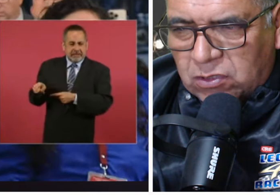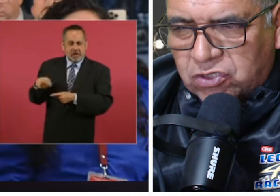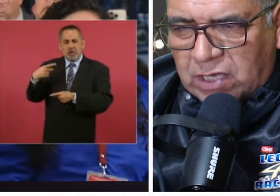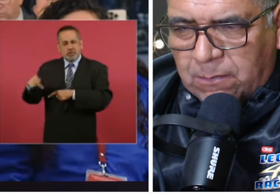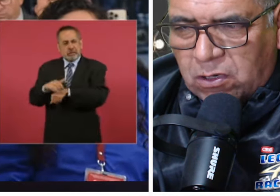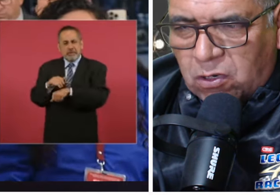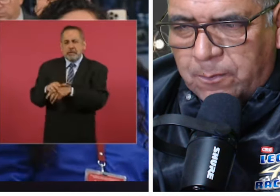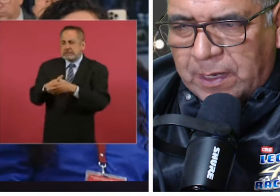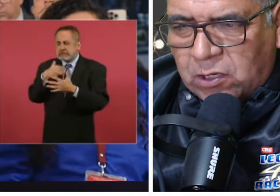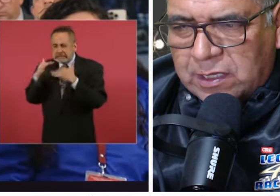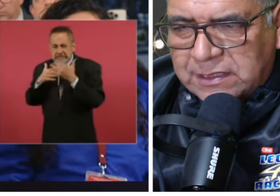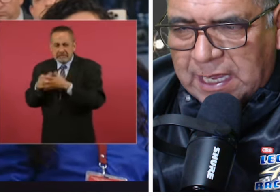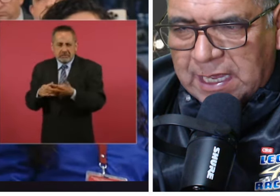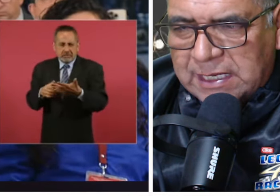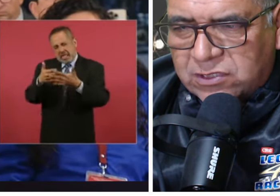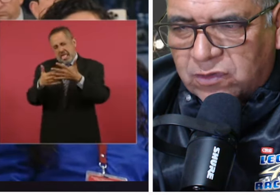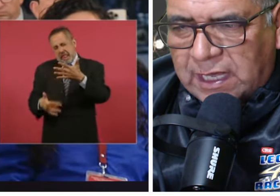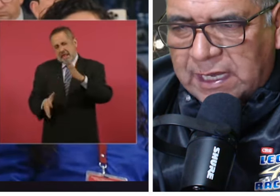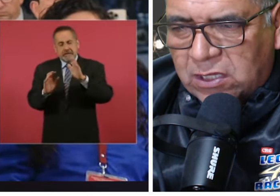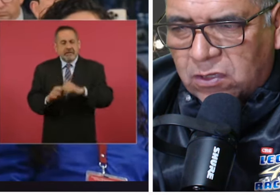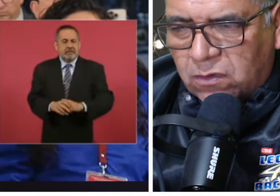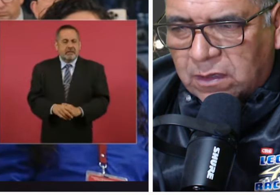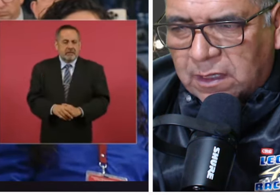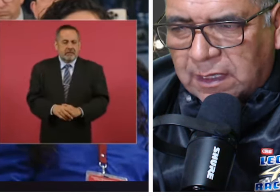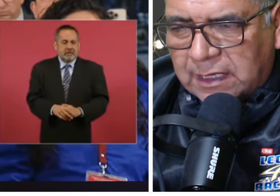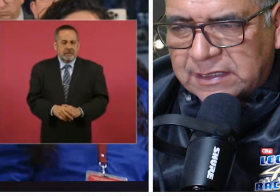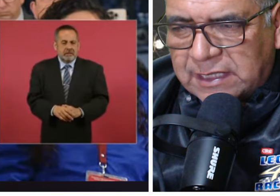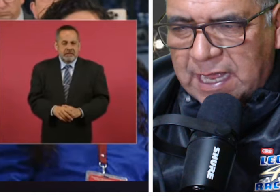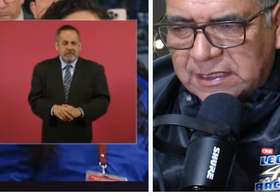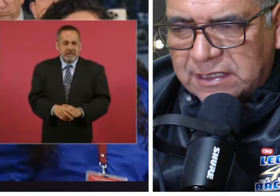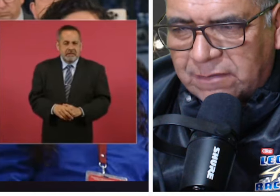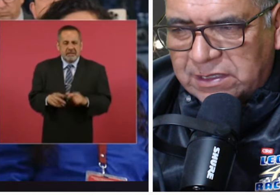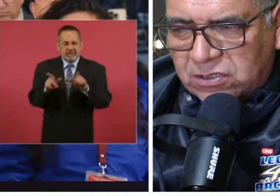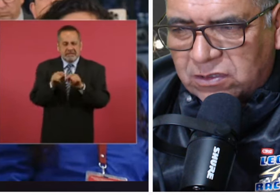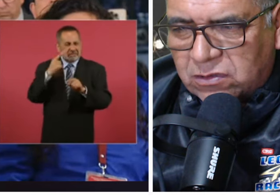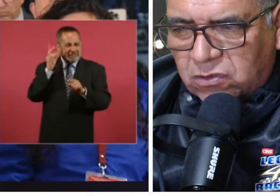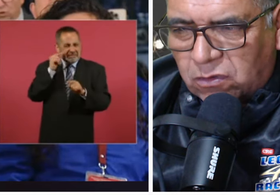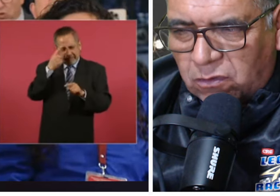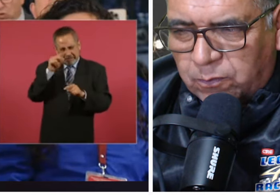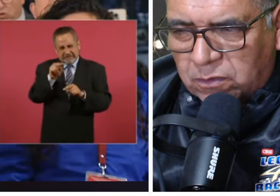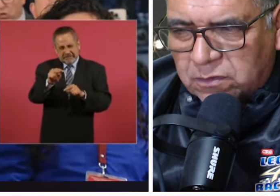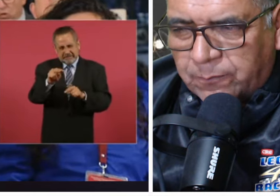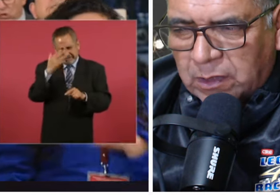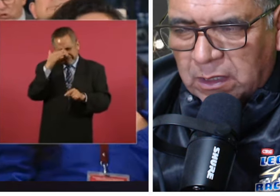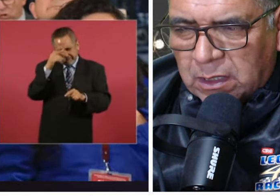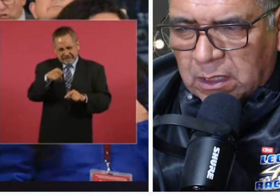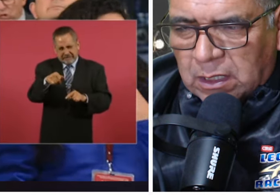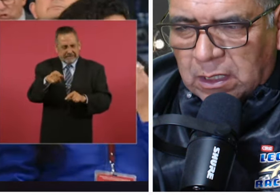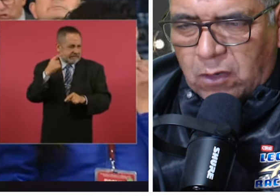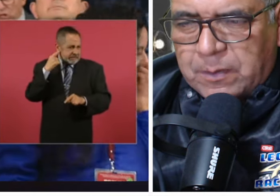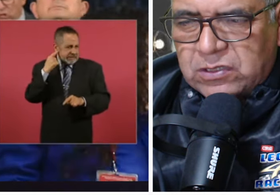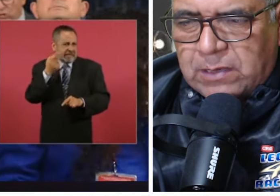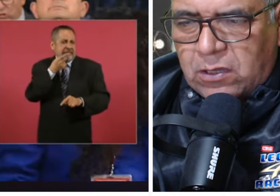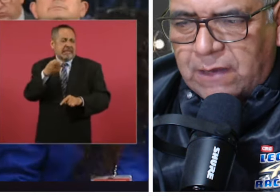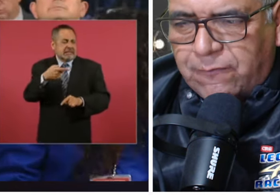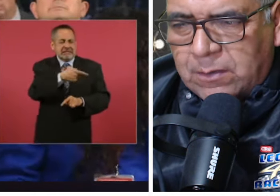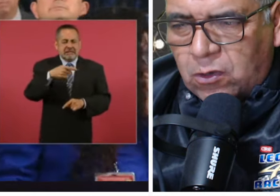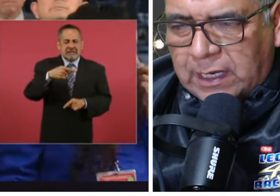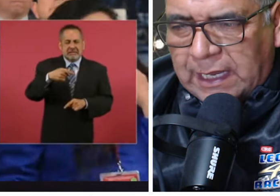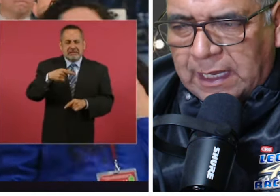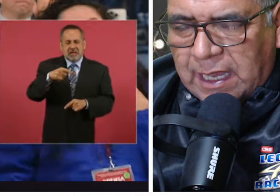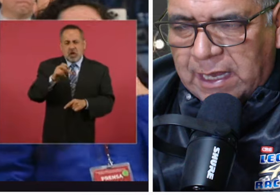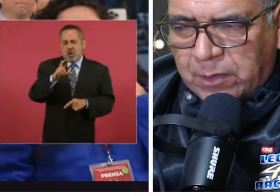desestimando su labor como periodista y sugiriendo que está al servicio de los corruptos. López Obrador